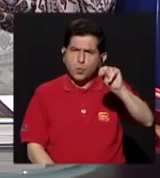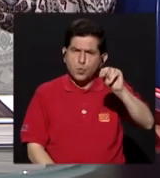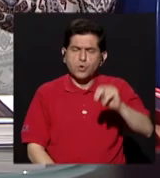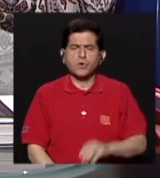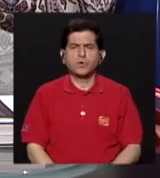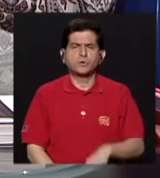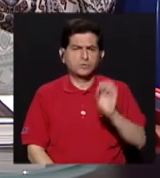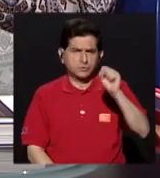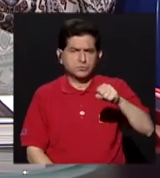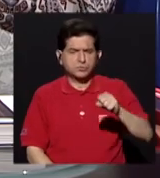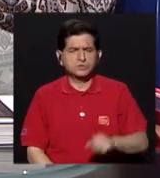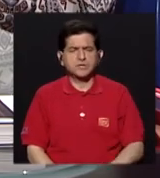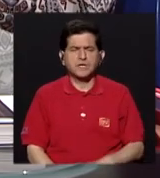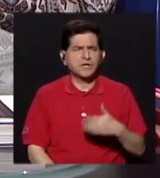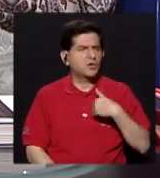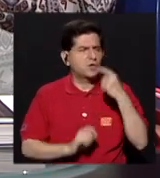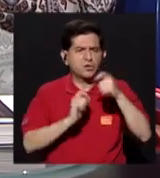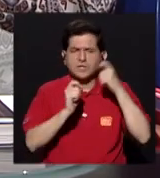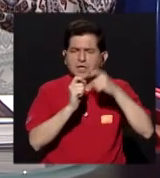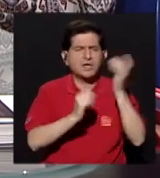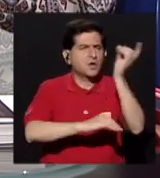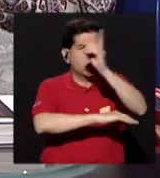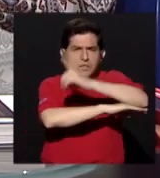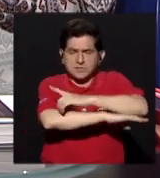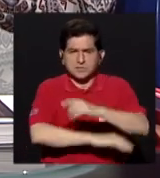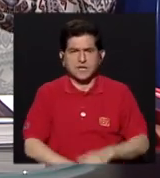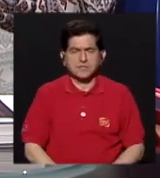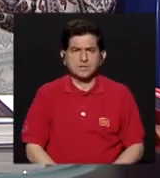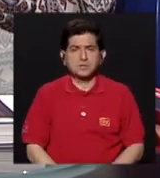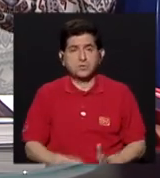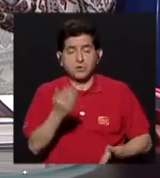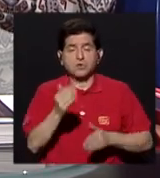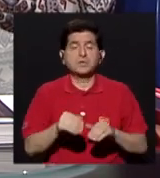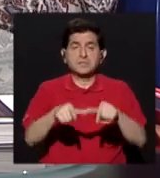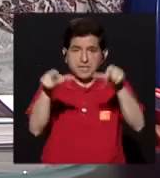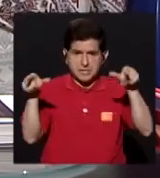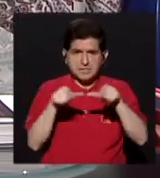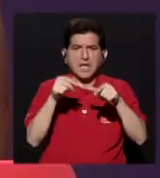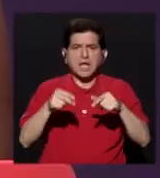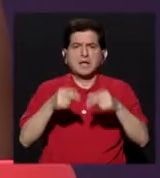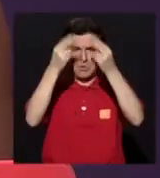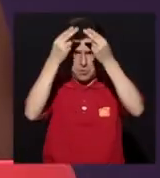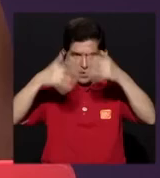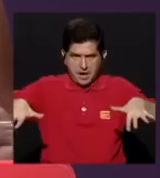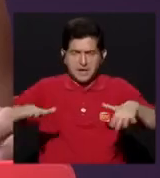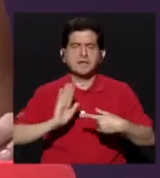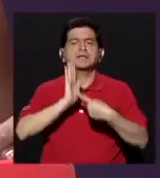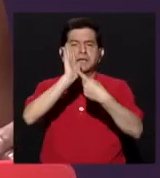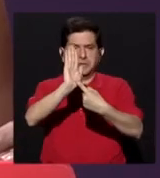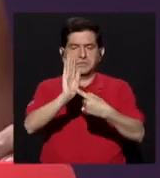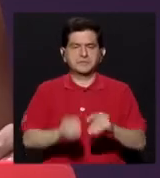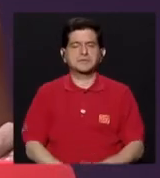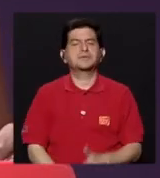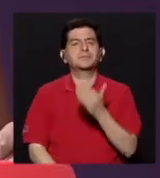Eso está para junio, no tengo la fecha. Podríamos anunciarla en la página. La anunciarán mediante la página.